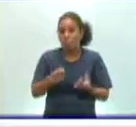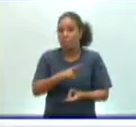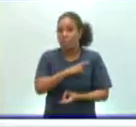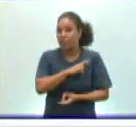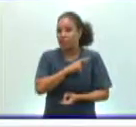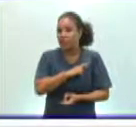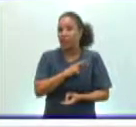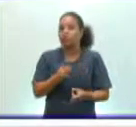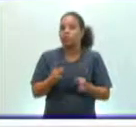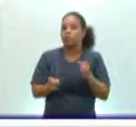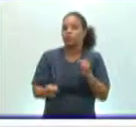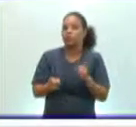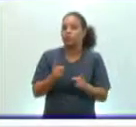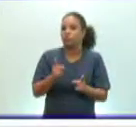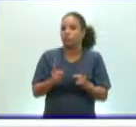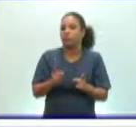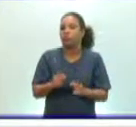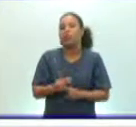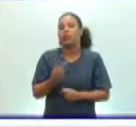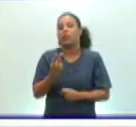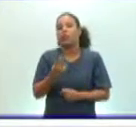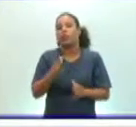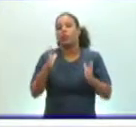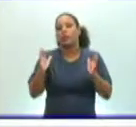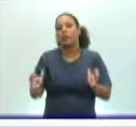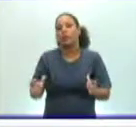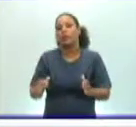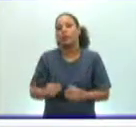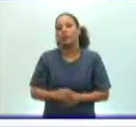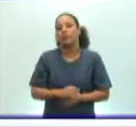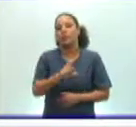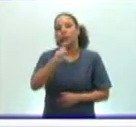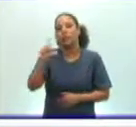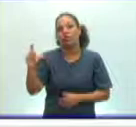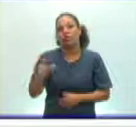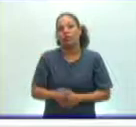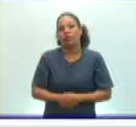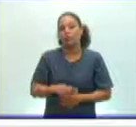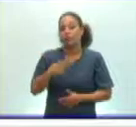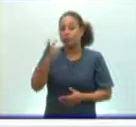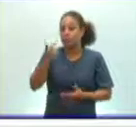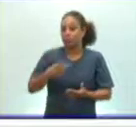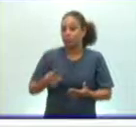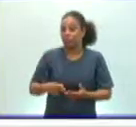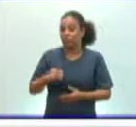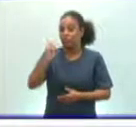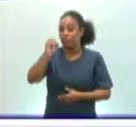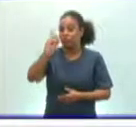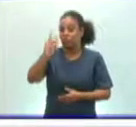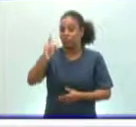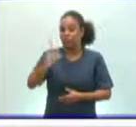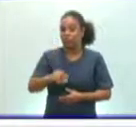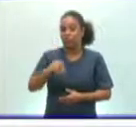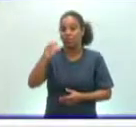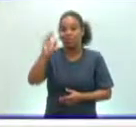segmentos se corresponden con la segunda parte. Vamos a marcar OD y DC.